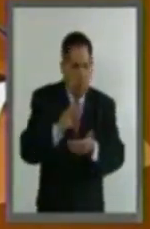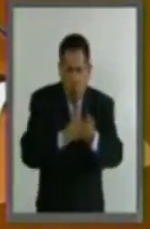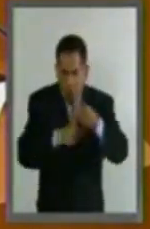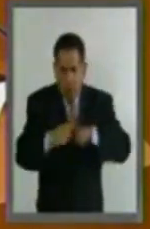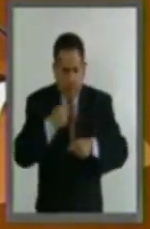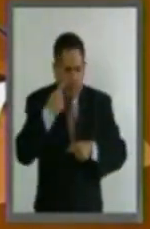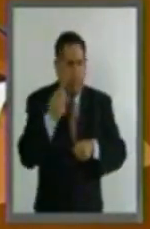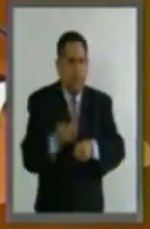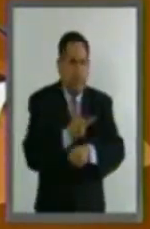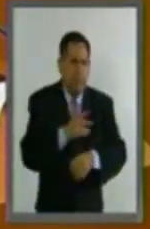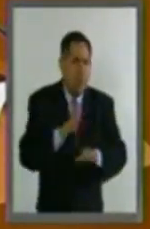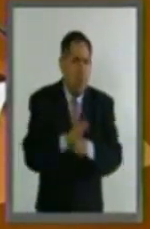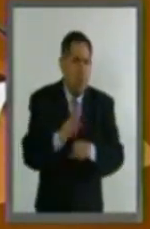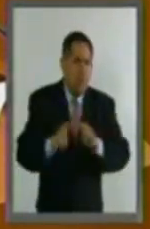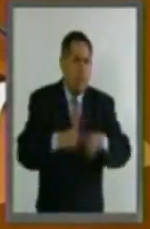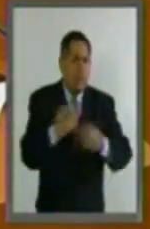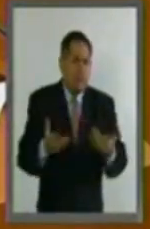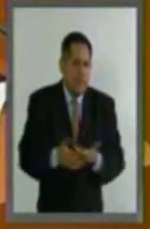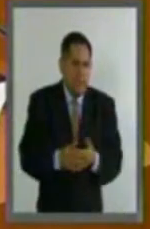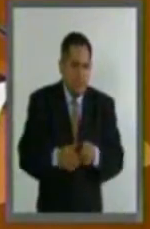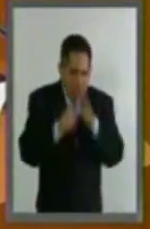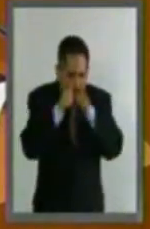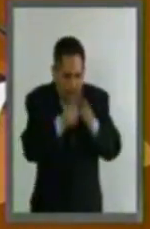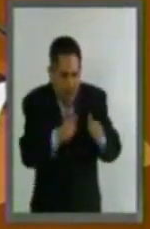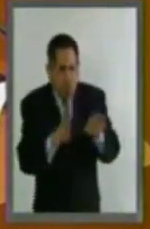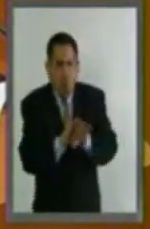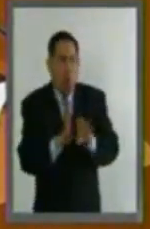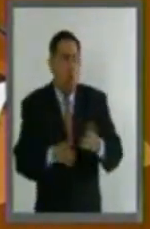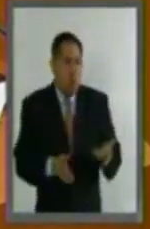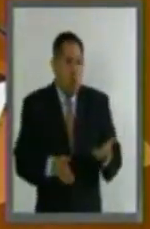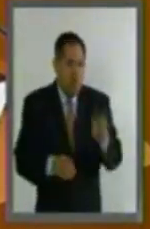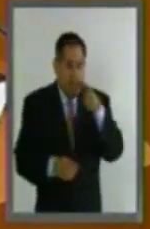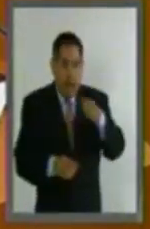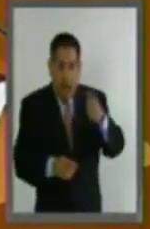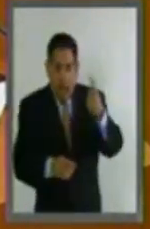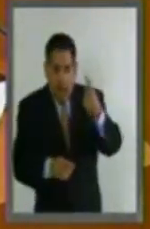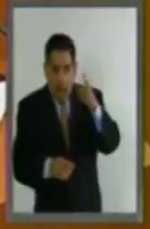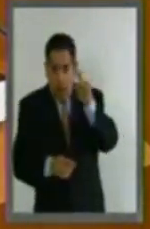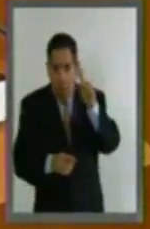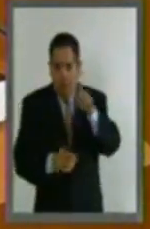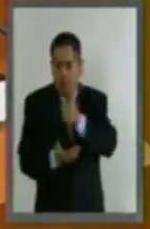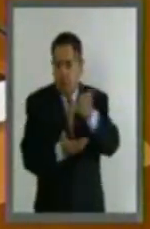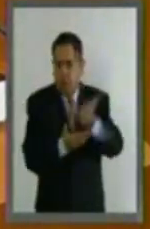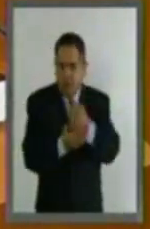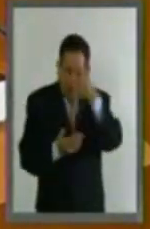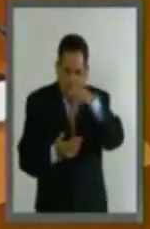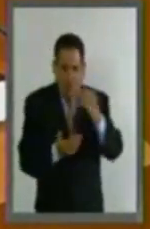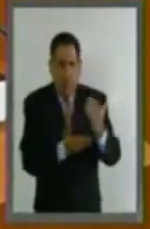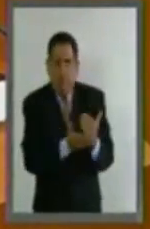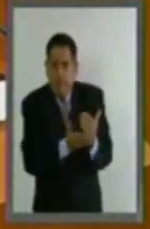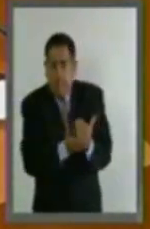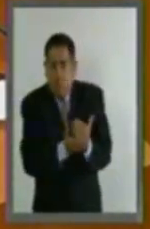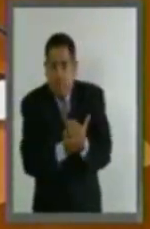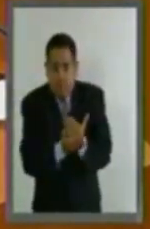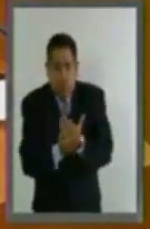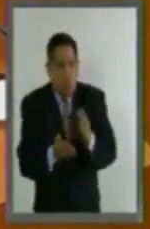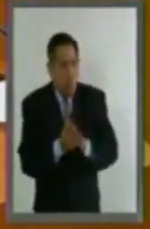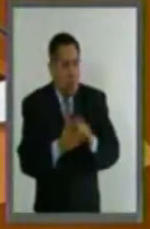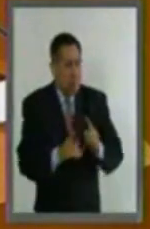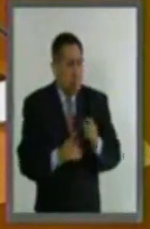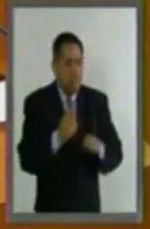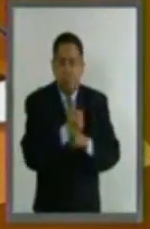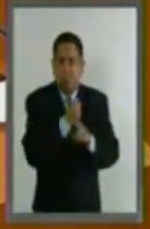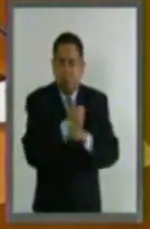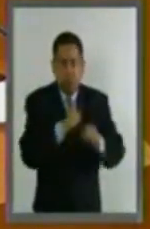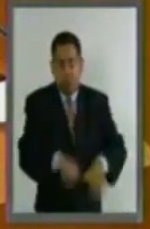las acciones institucionales del sistema de aguas de la Ciudad de México para prevenir y mitigar los daños provocados por